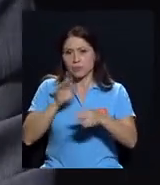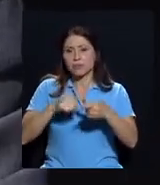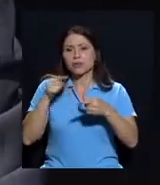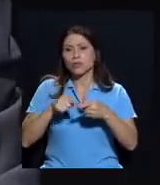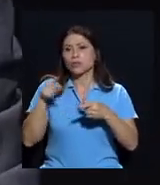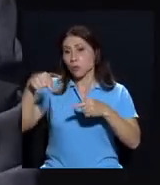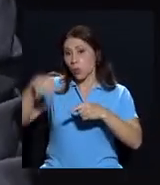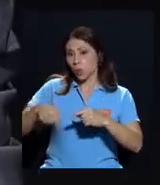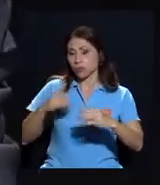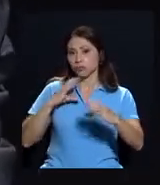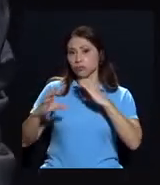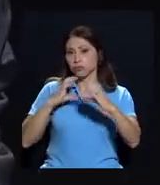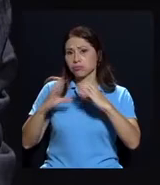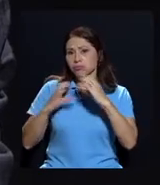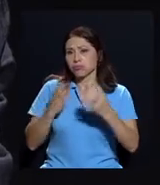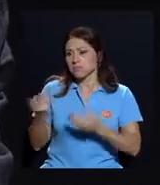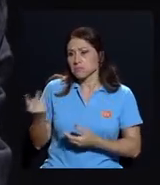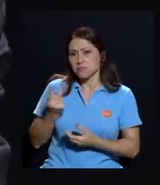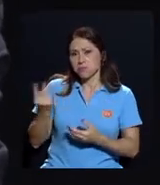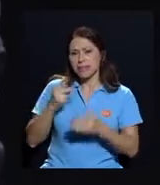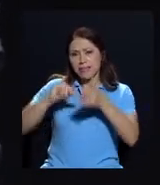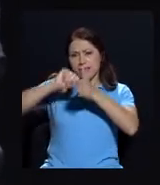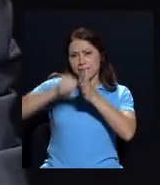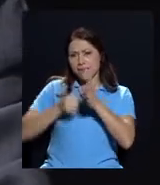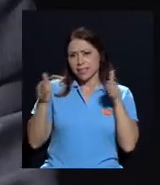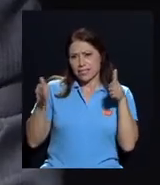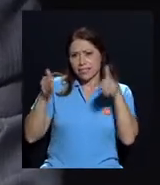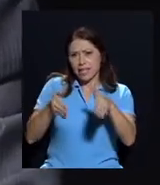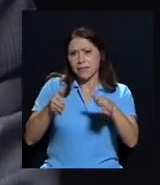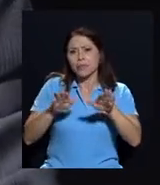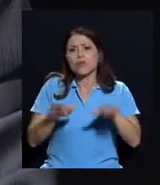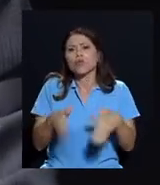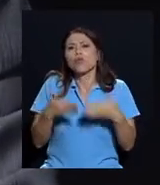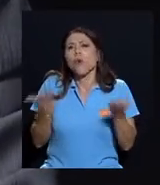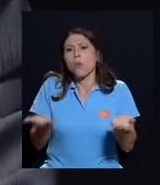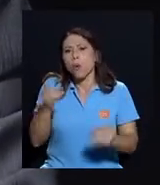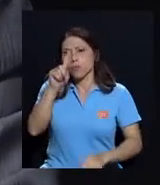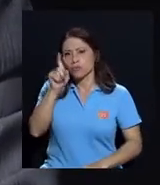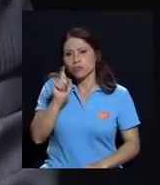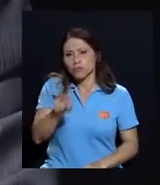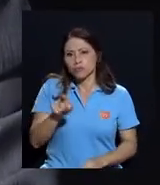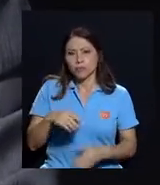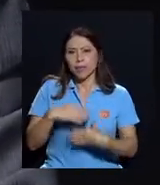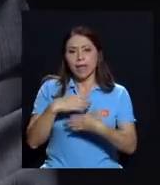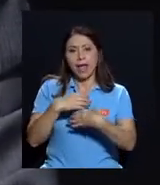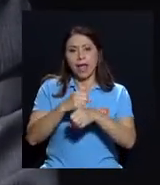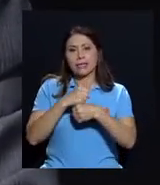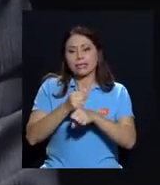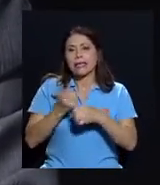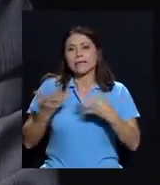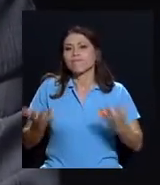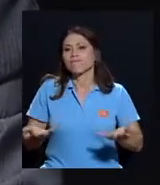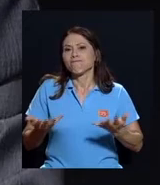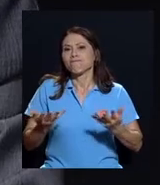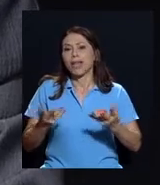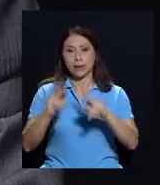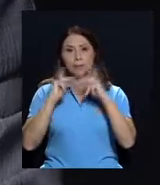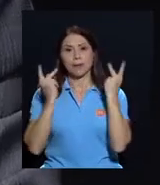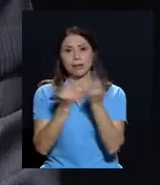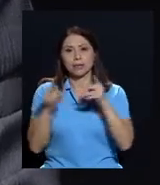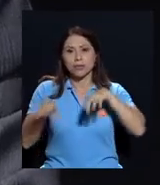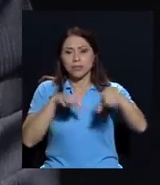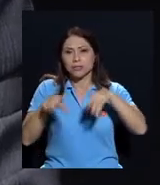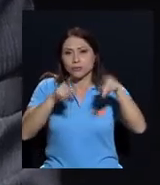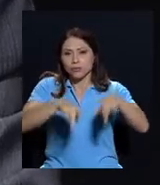conversación de hoy en la noche va a estar enfatizado sobre todo en el cómo y cómo hacer lo que digamos el partido acción ciudadana